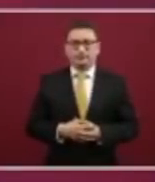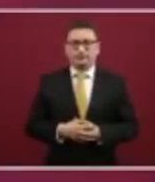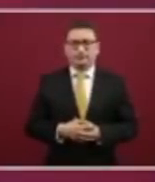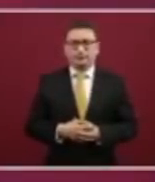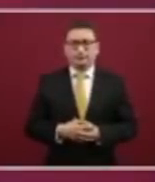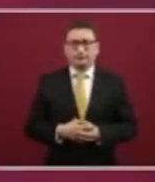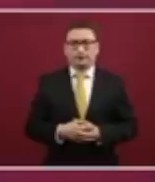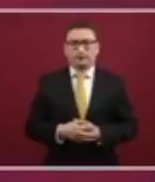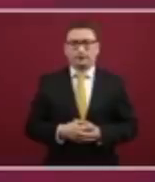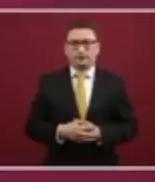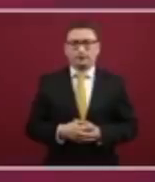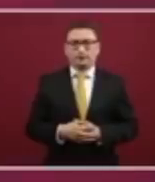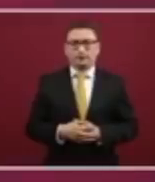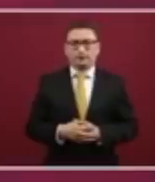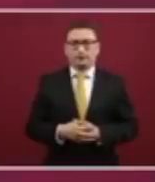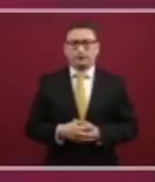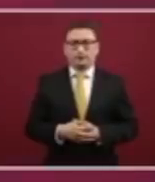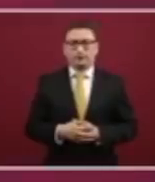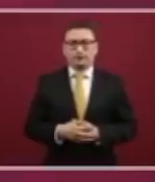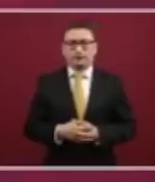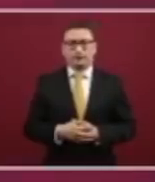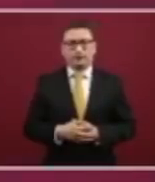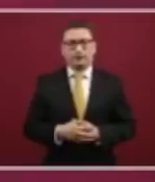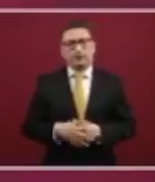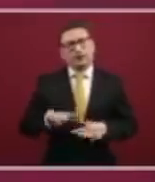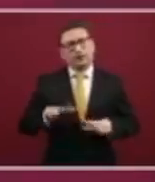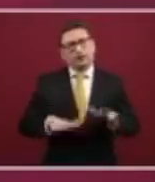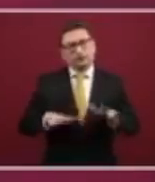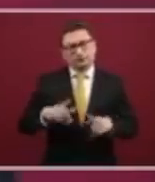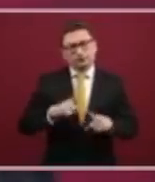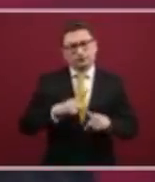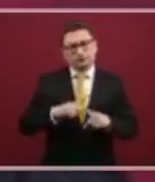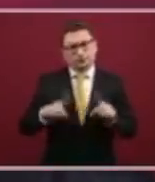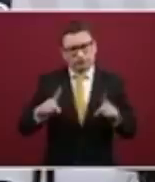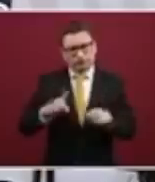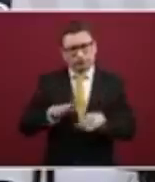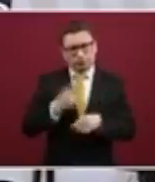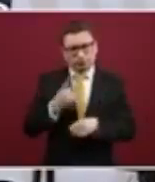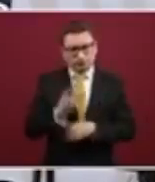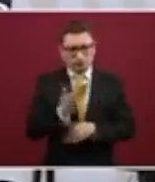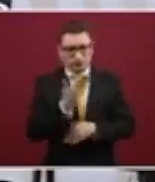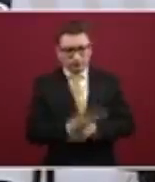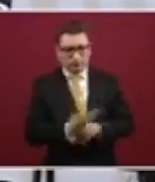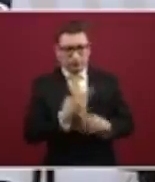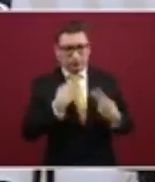se hace la diferencia entre el ciudadano,